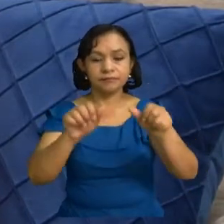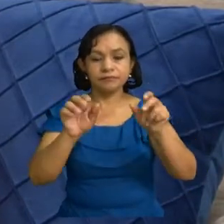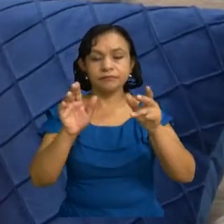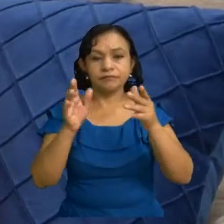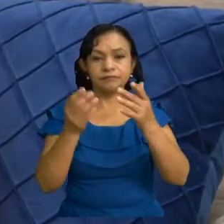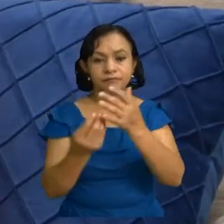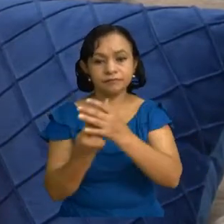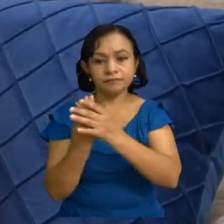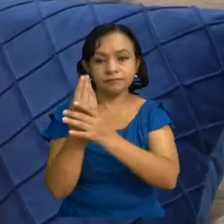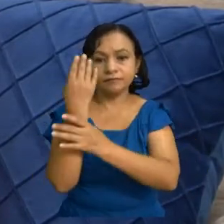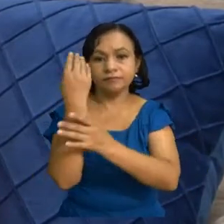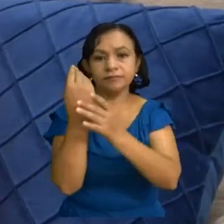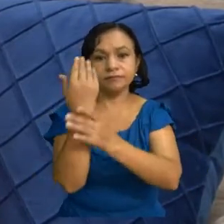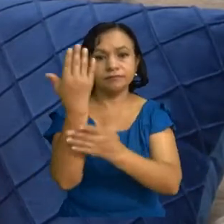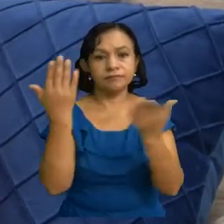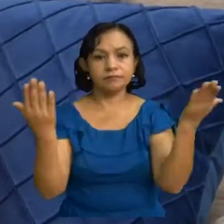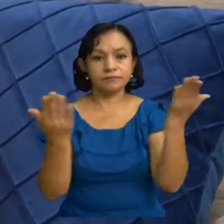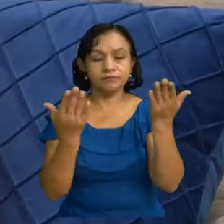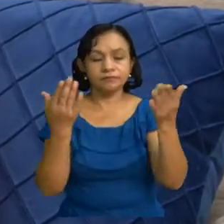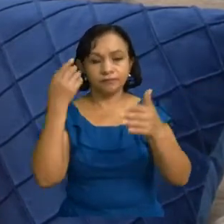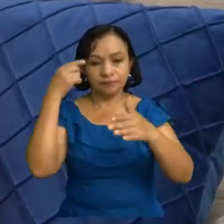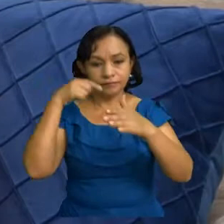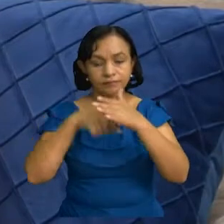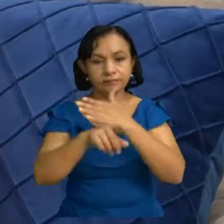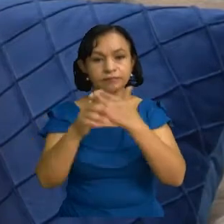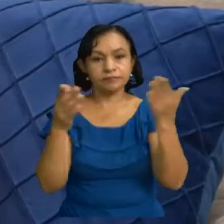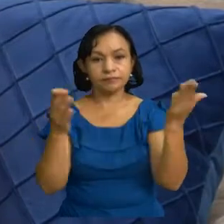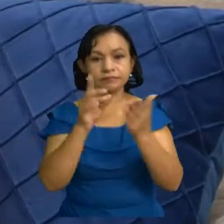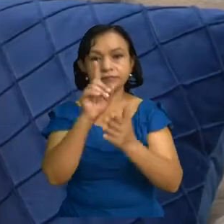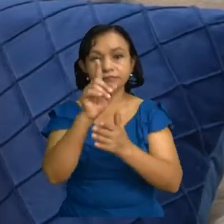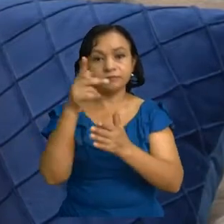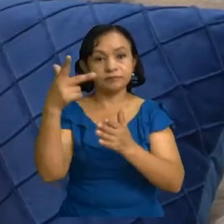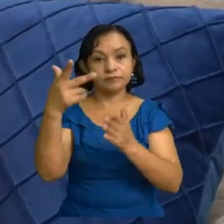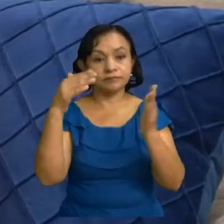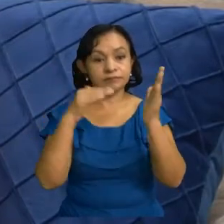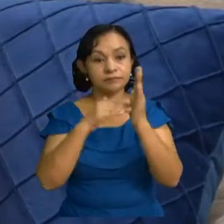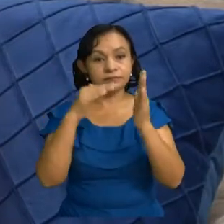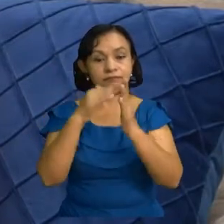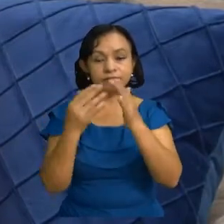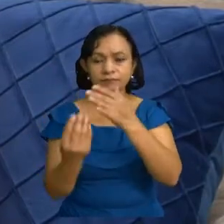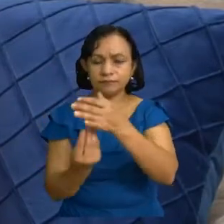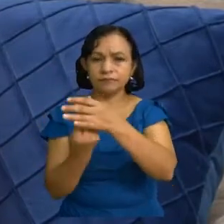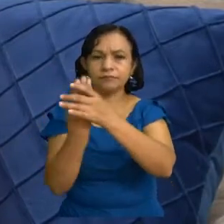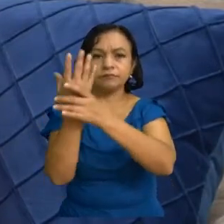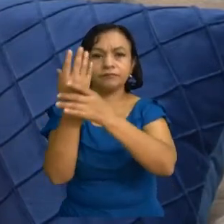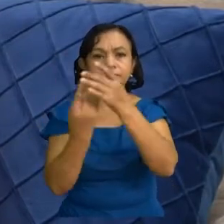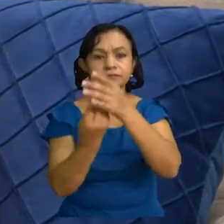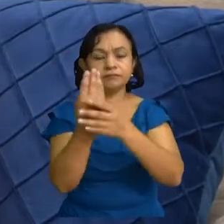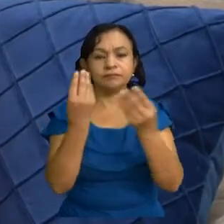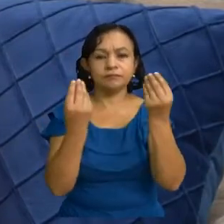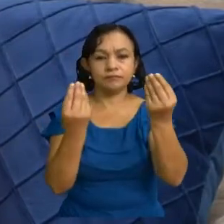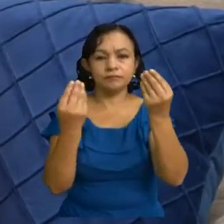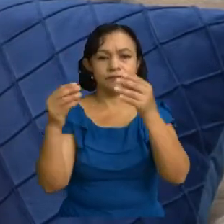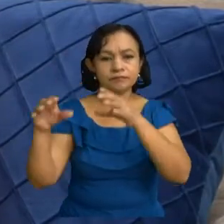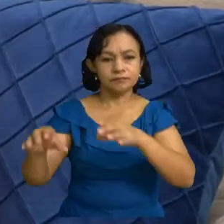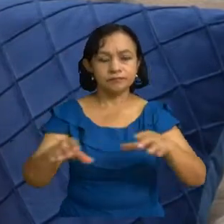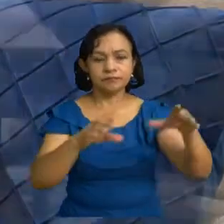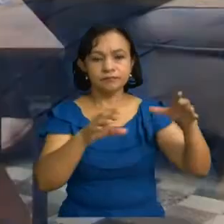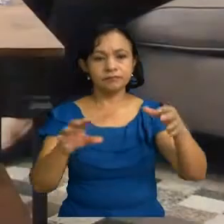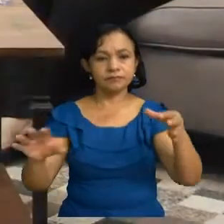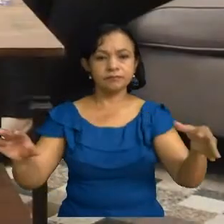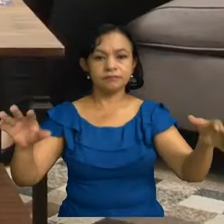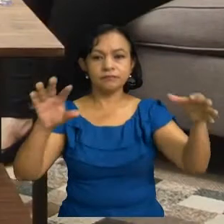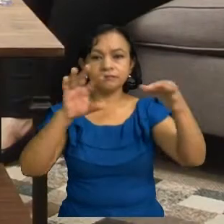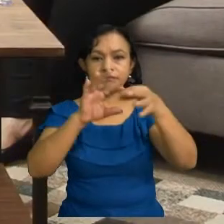estamos tenemos una meta de 18 millones de plantas y cantidad de protagonistas se nos han sumado a